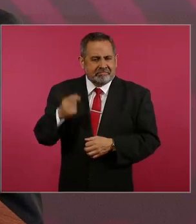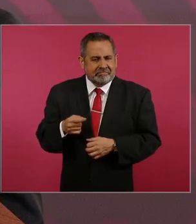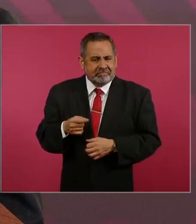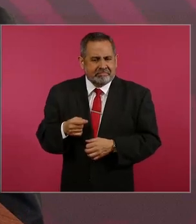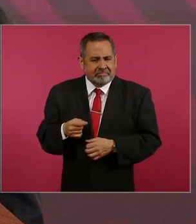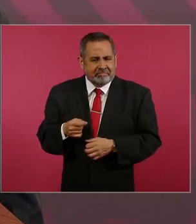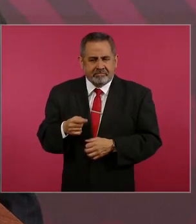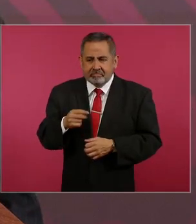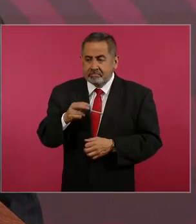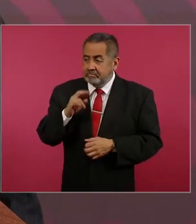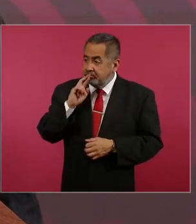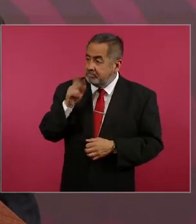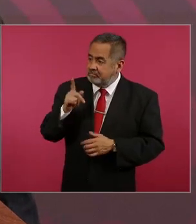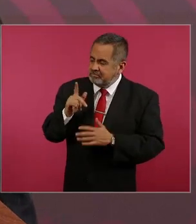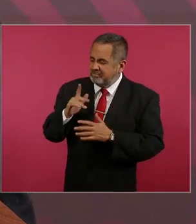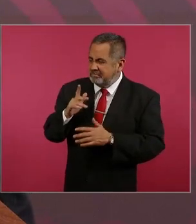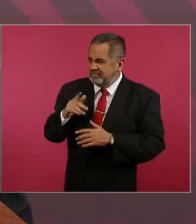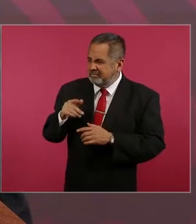pasara mejor vida